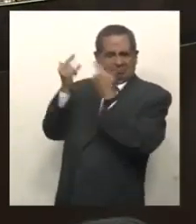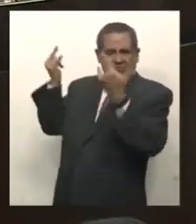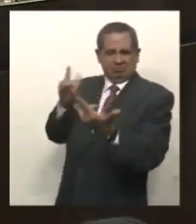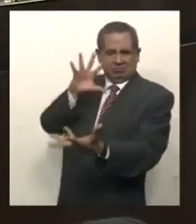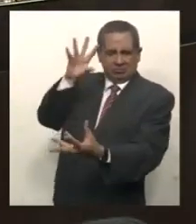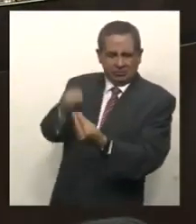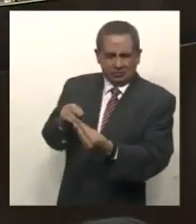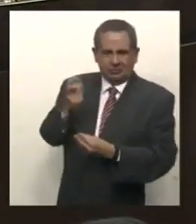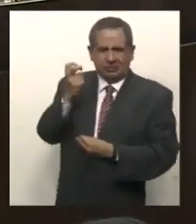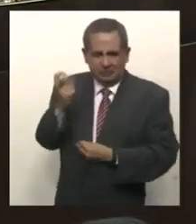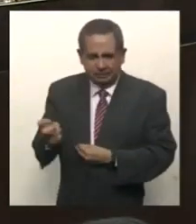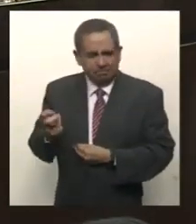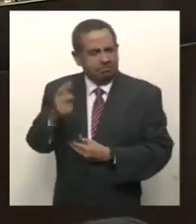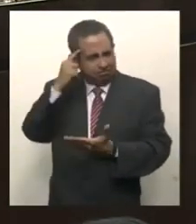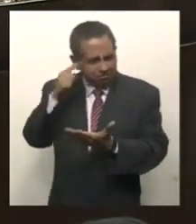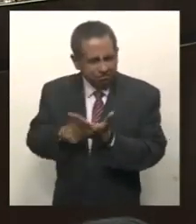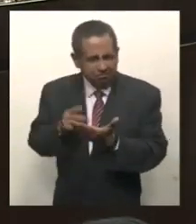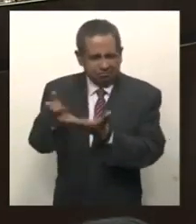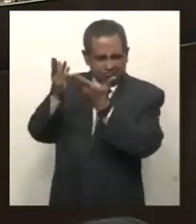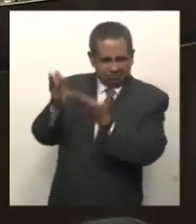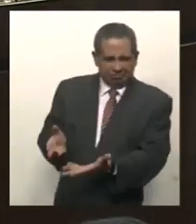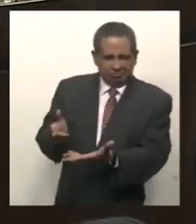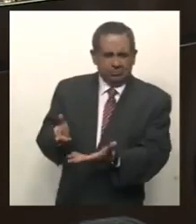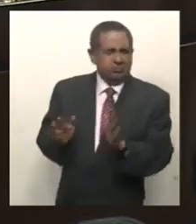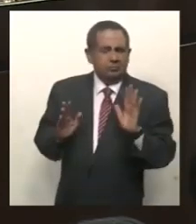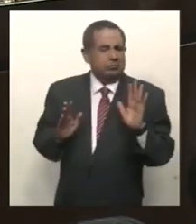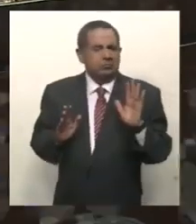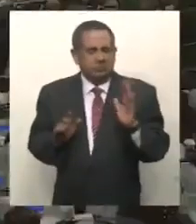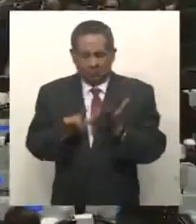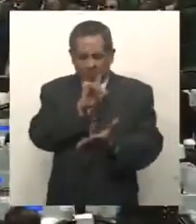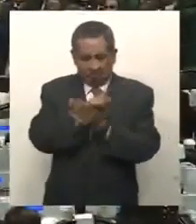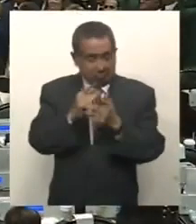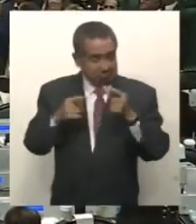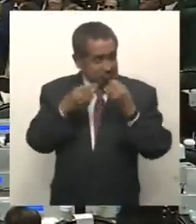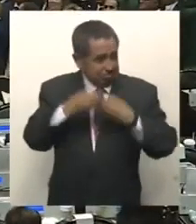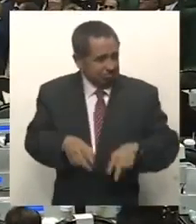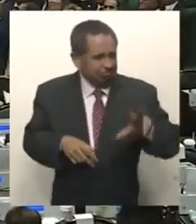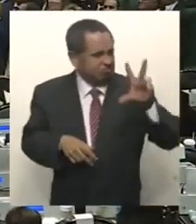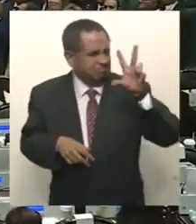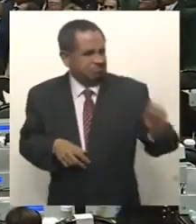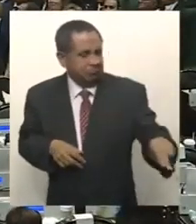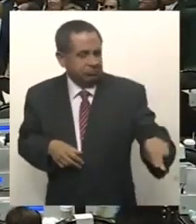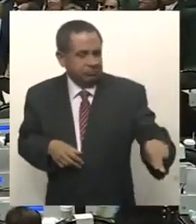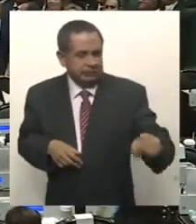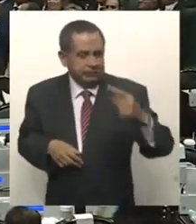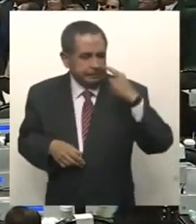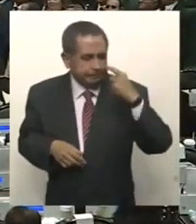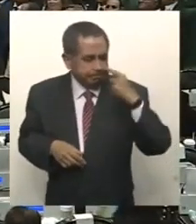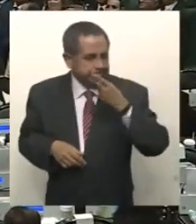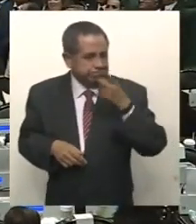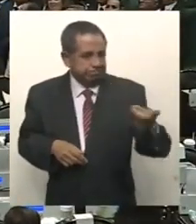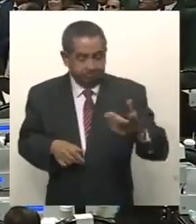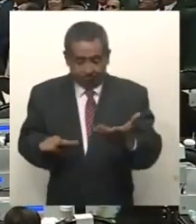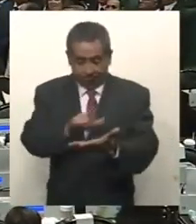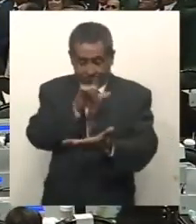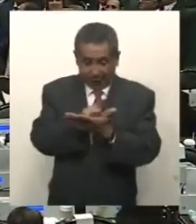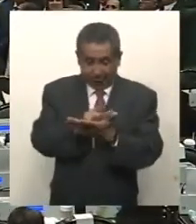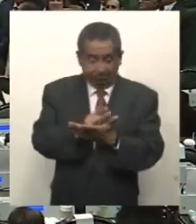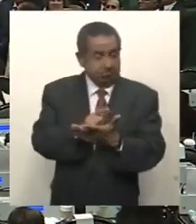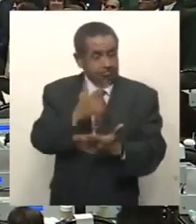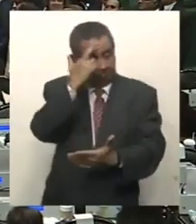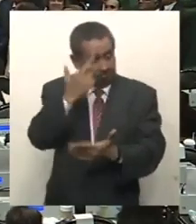Y por eso creo que no se violó la ley. Fíjense lo que les digo, no se ha